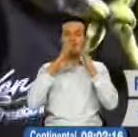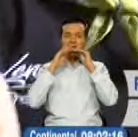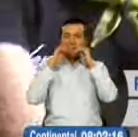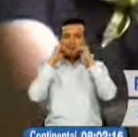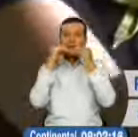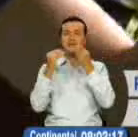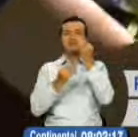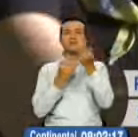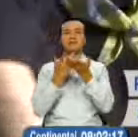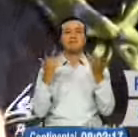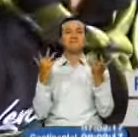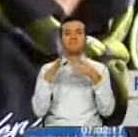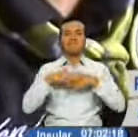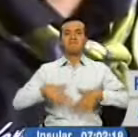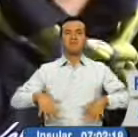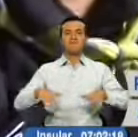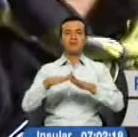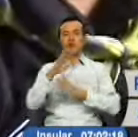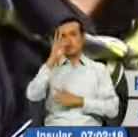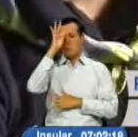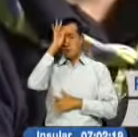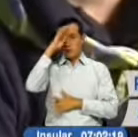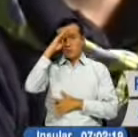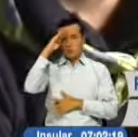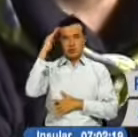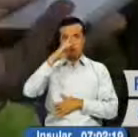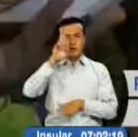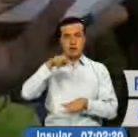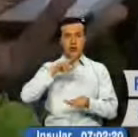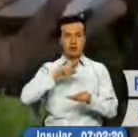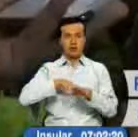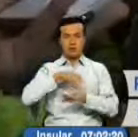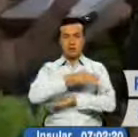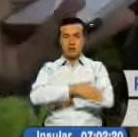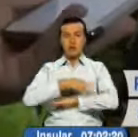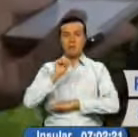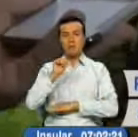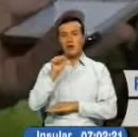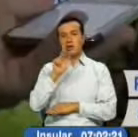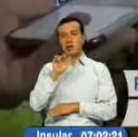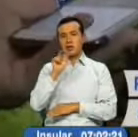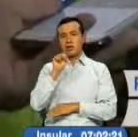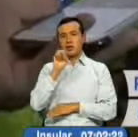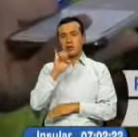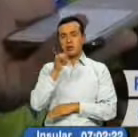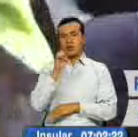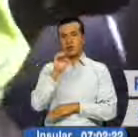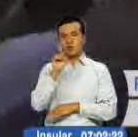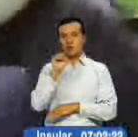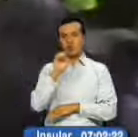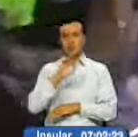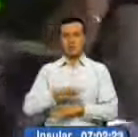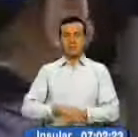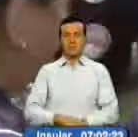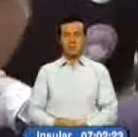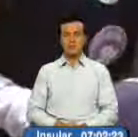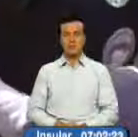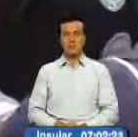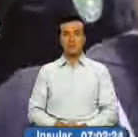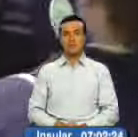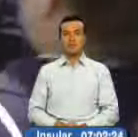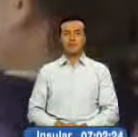se realizará en las instalaciones del Hospital de la Policía Nacional, en la Mariana de Jesús y Occidental.